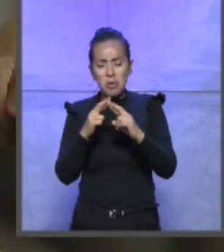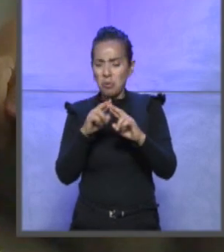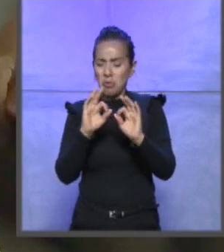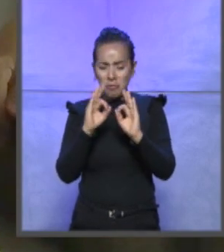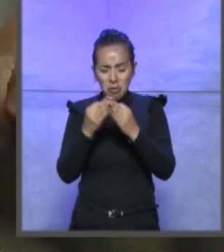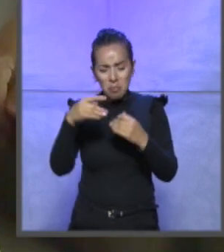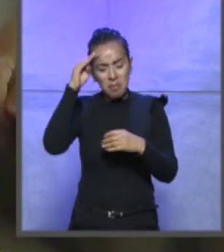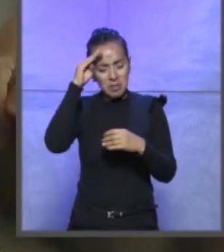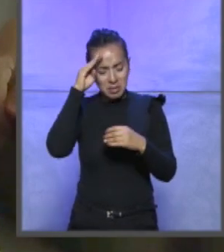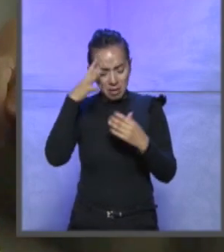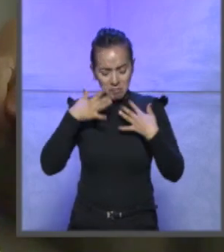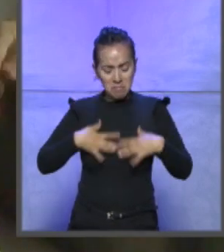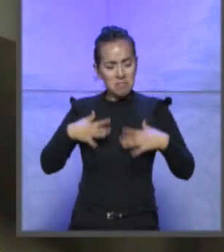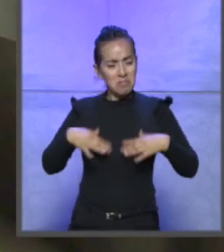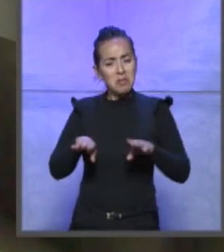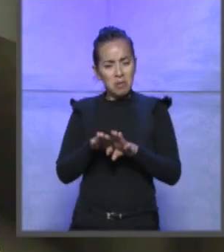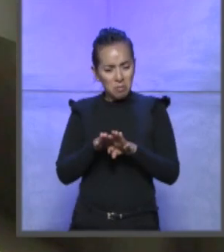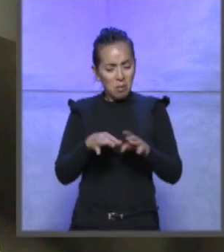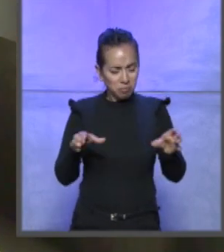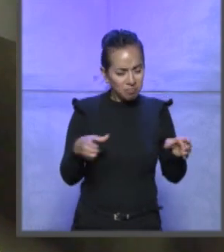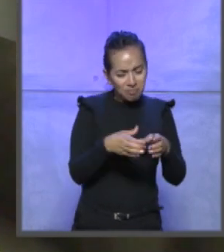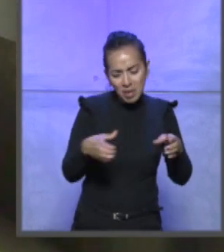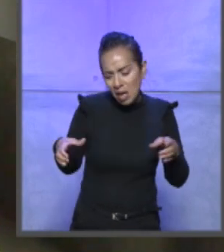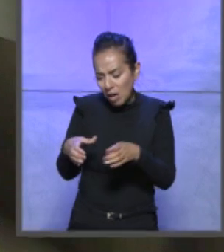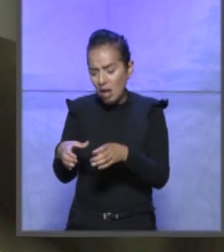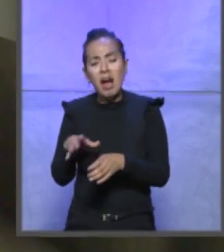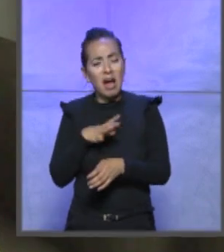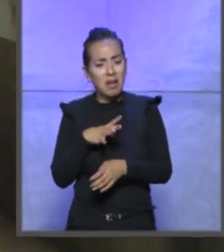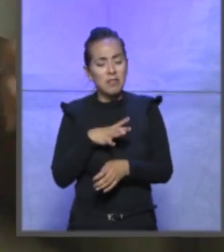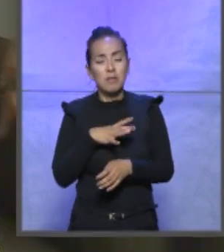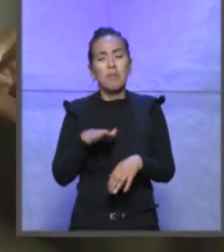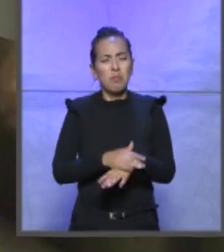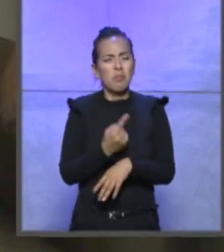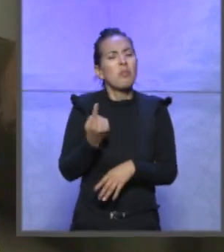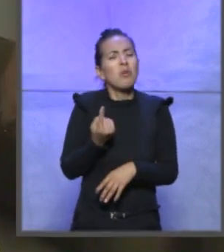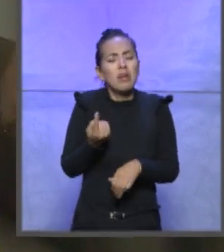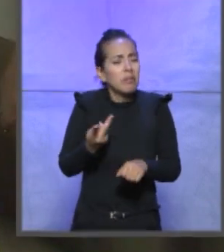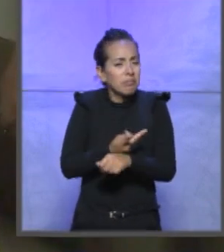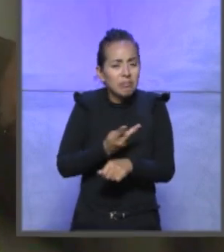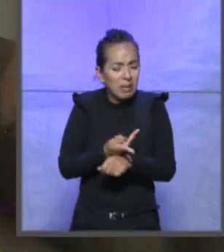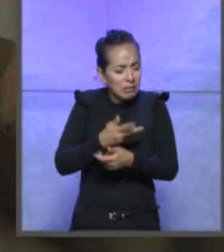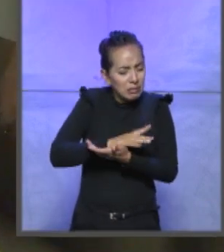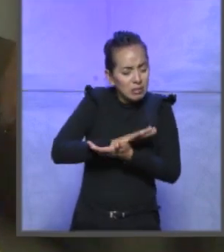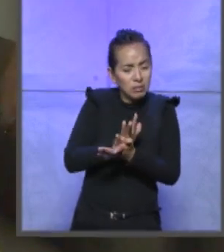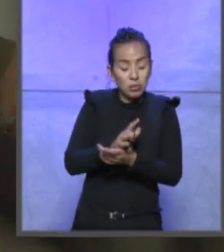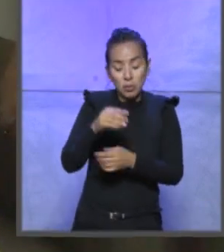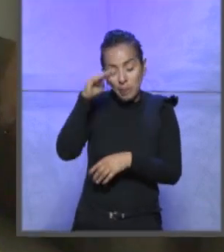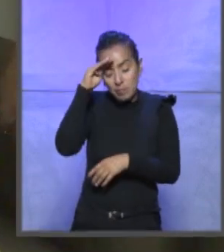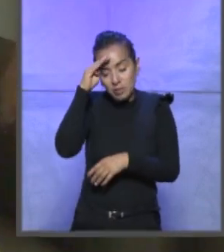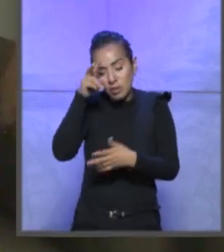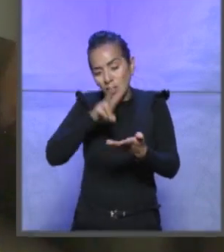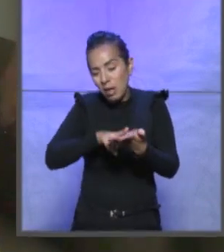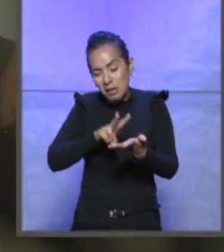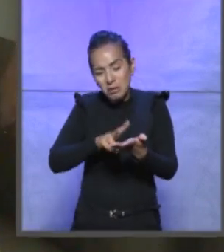forma de vestir. Entonces todo eso es muy importante destacarlo, ¿no? ¿Y por qué? ¿Por qué está pasando esto? Yo pienso que los